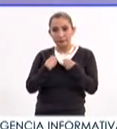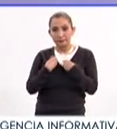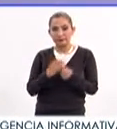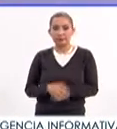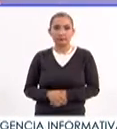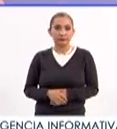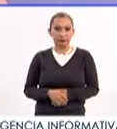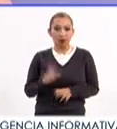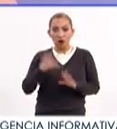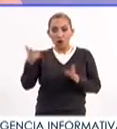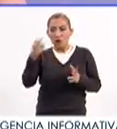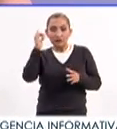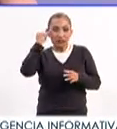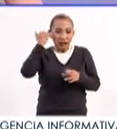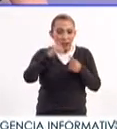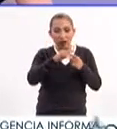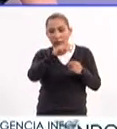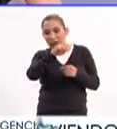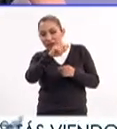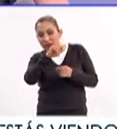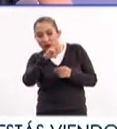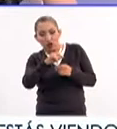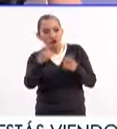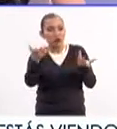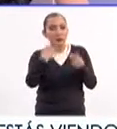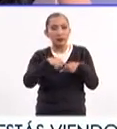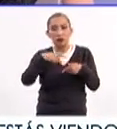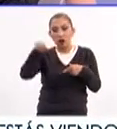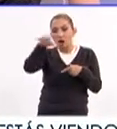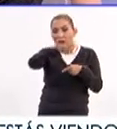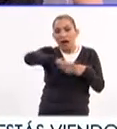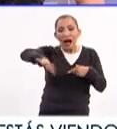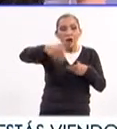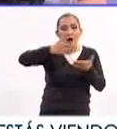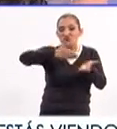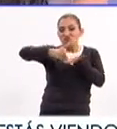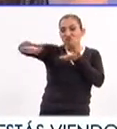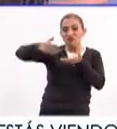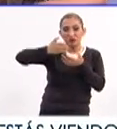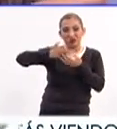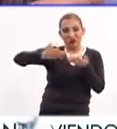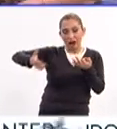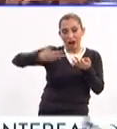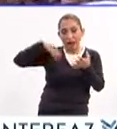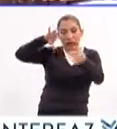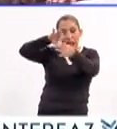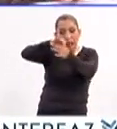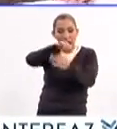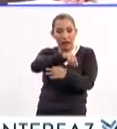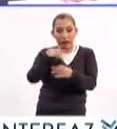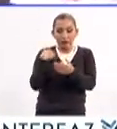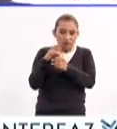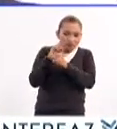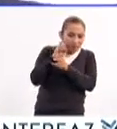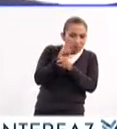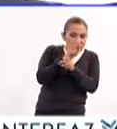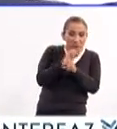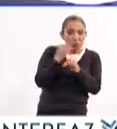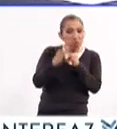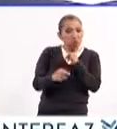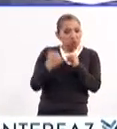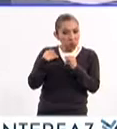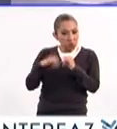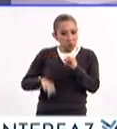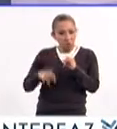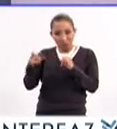ahora sí que con los indios, con los mestizos, con la gente que los desplaza de sus tierras, etcétera, y llega a conclusiones bastante interesantes. De los